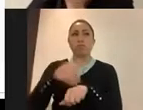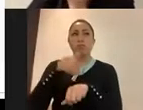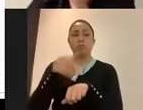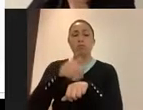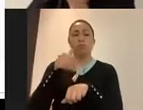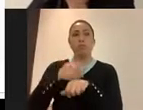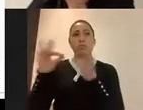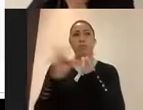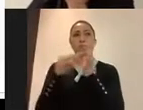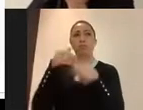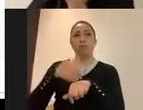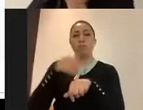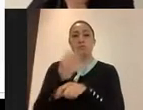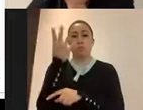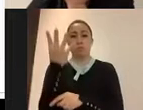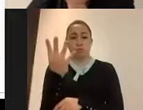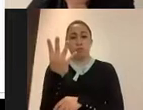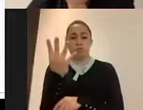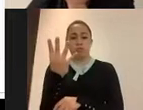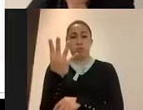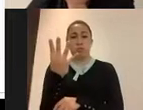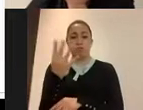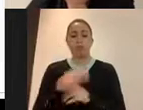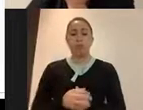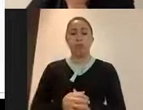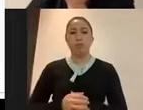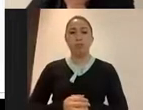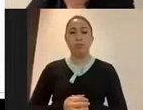el resolutivo cuarto, toda vez que sí.